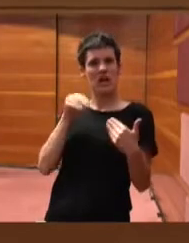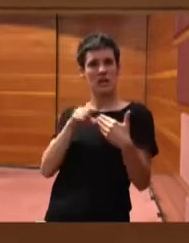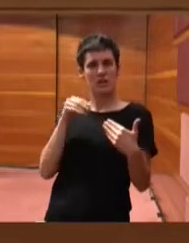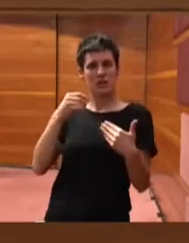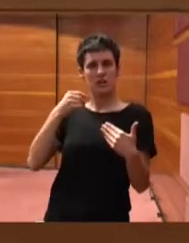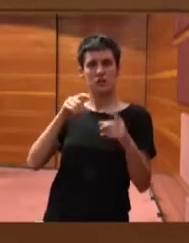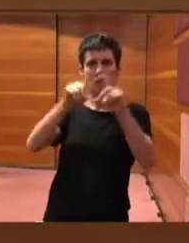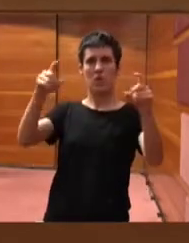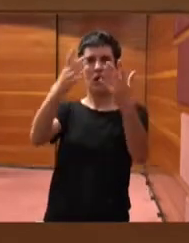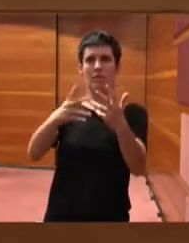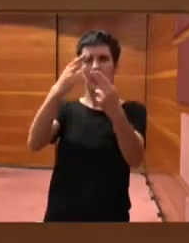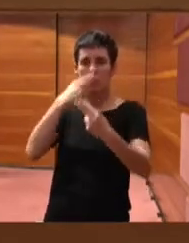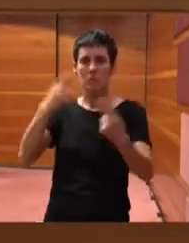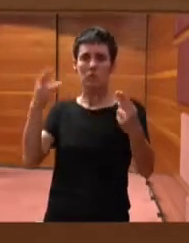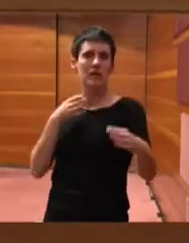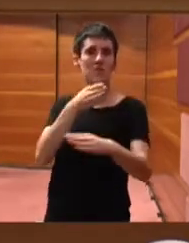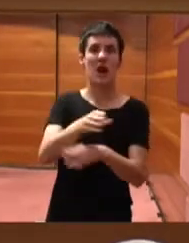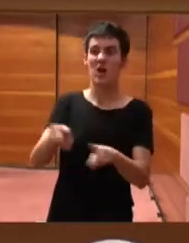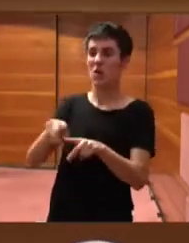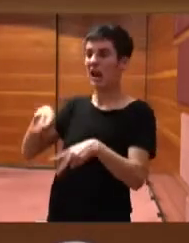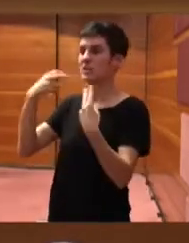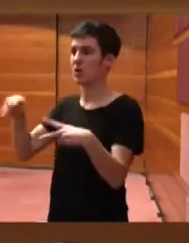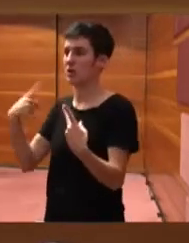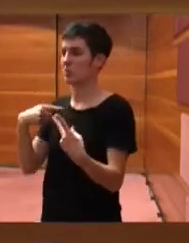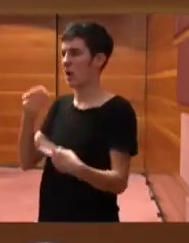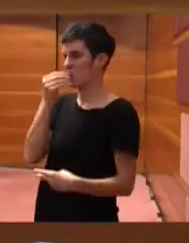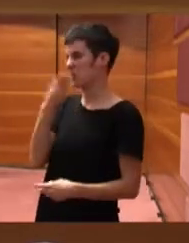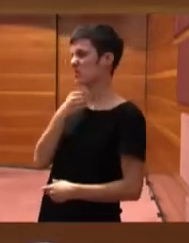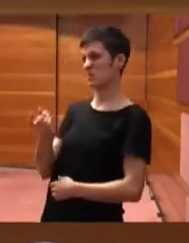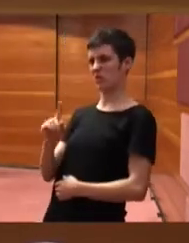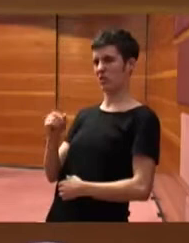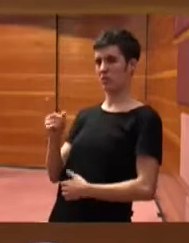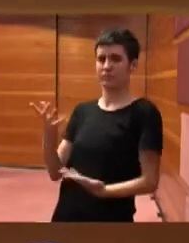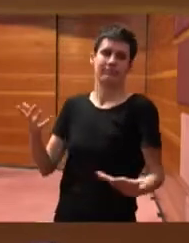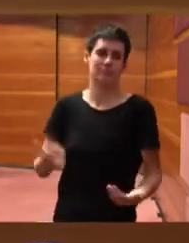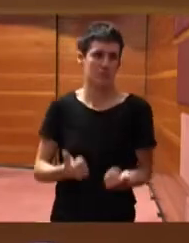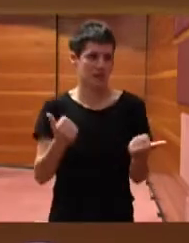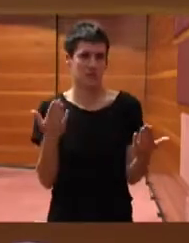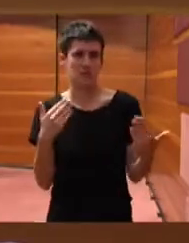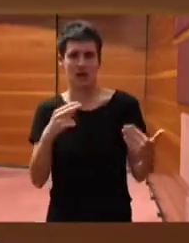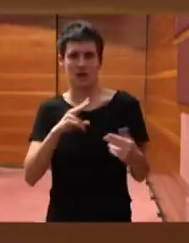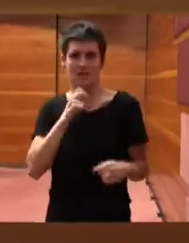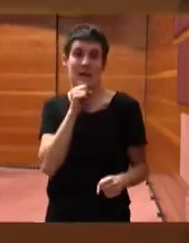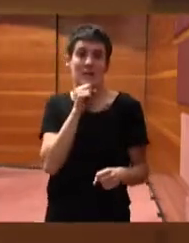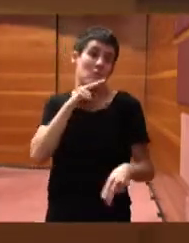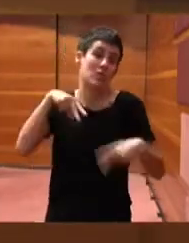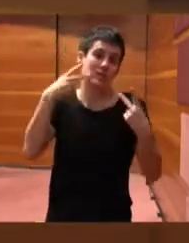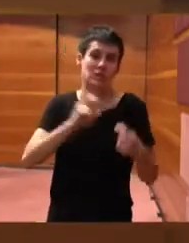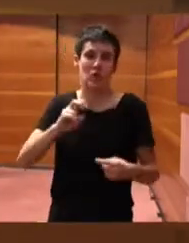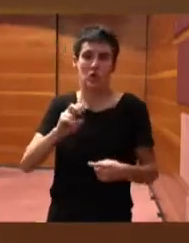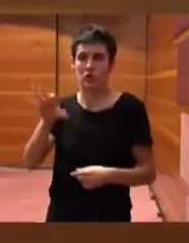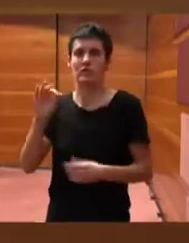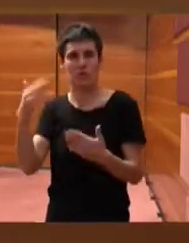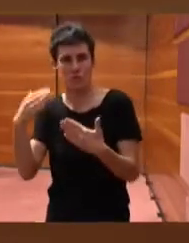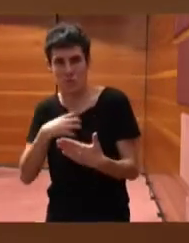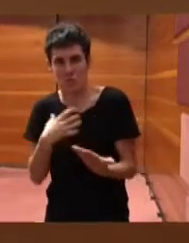a los restaurantes. Digo, ah, no me ha gustado la comida. Chico, pues no hay otra, no puedes elegir otro restaurante. No puedes cambiar de ayuntamiento, con lo cual ya puedes